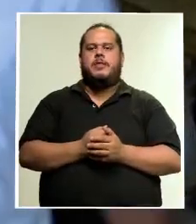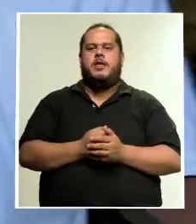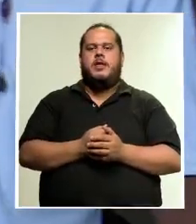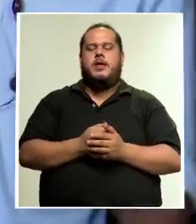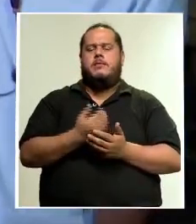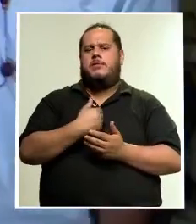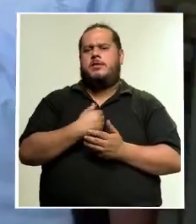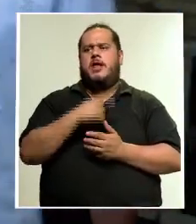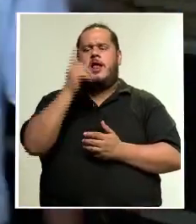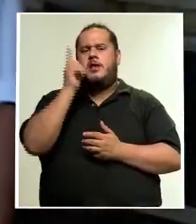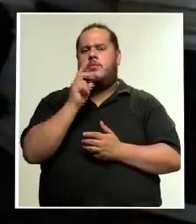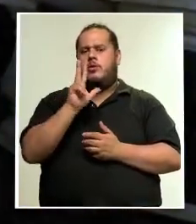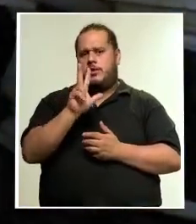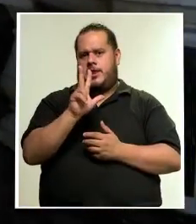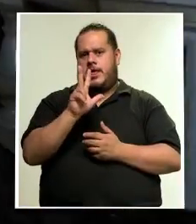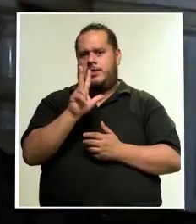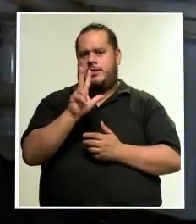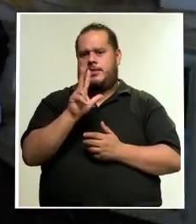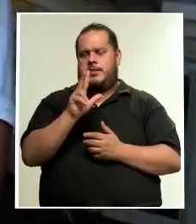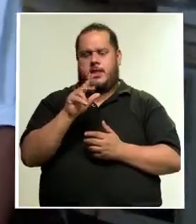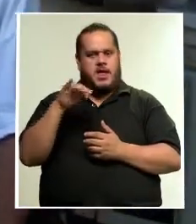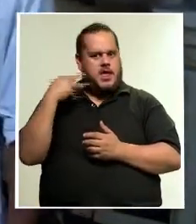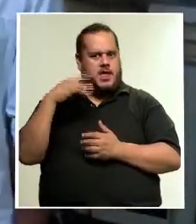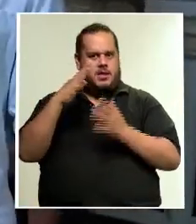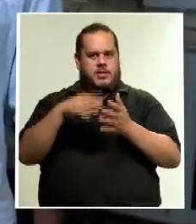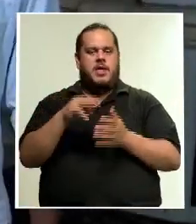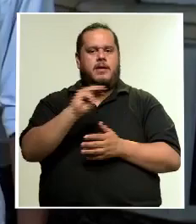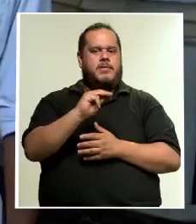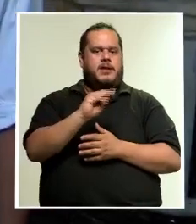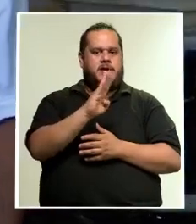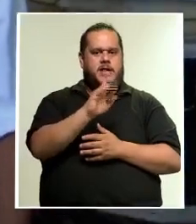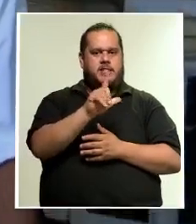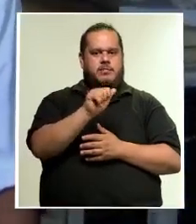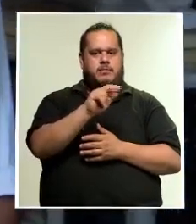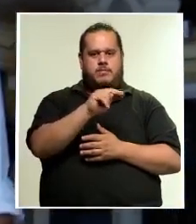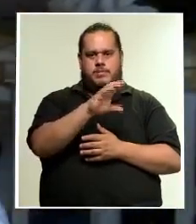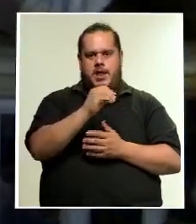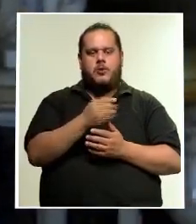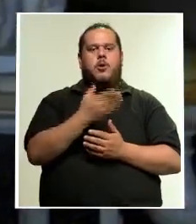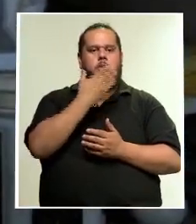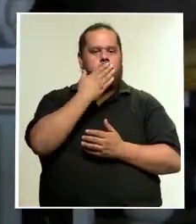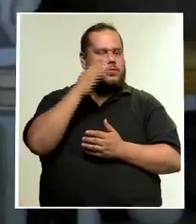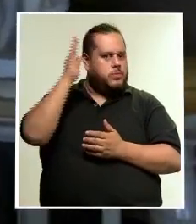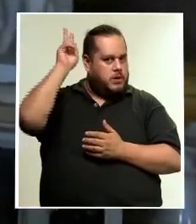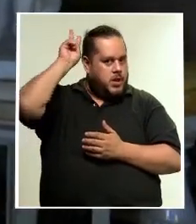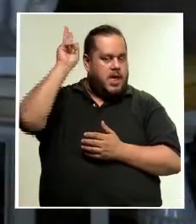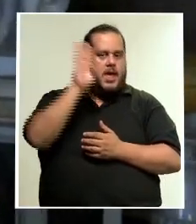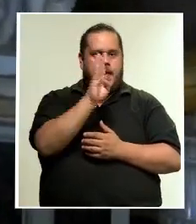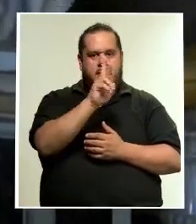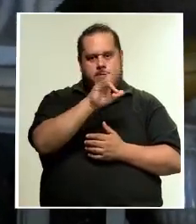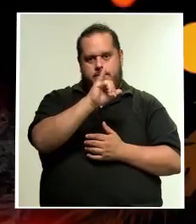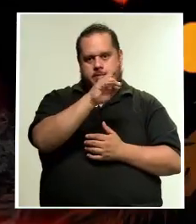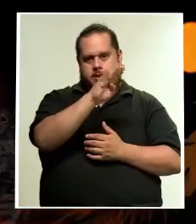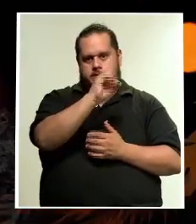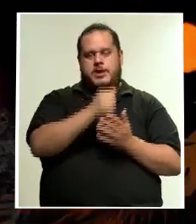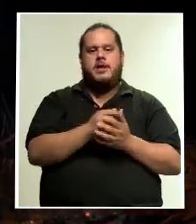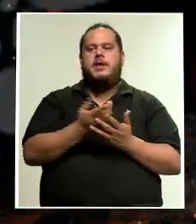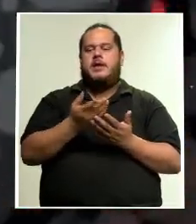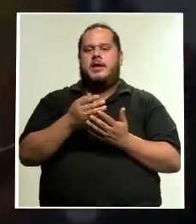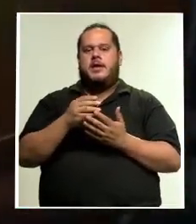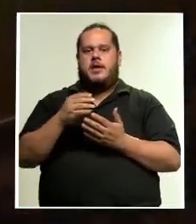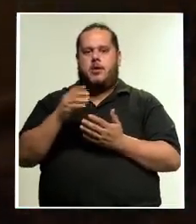tres semifinalistas, que fueron Mildred Blanco, que ella es una indígena Bribri, Carlos Hidalgo, que es un